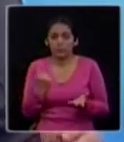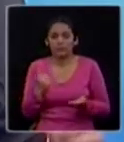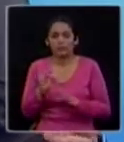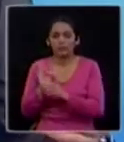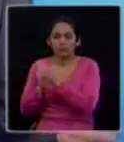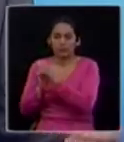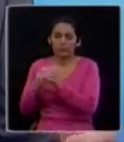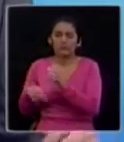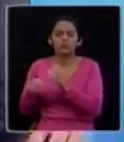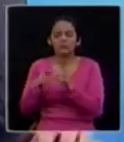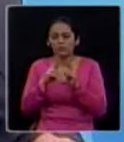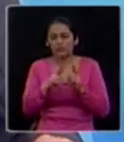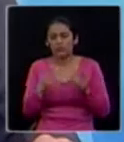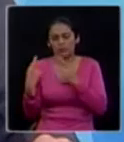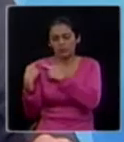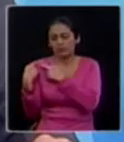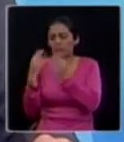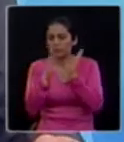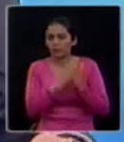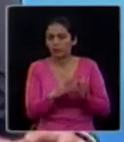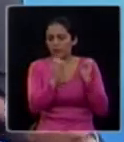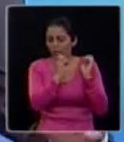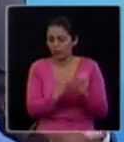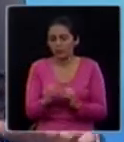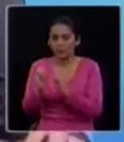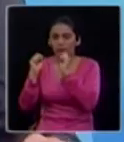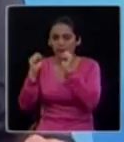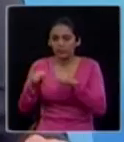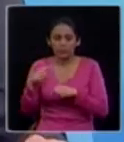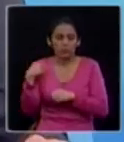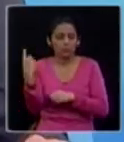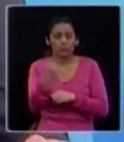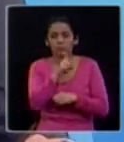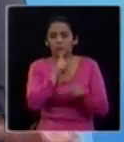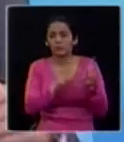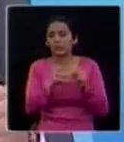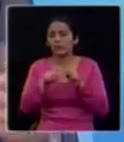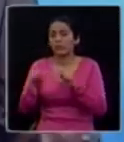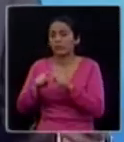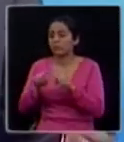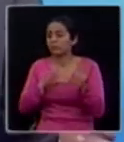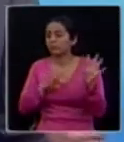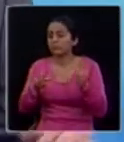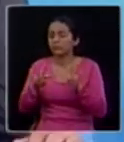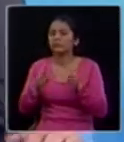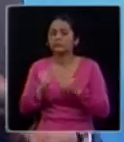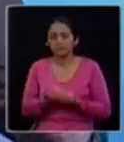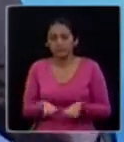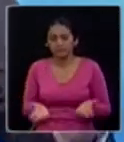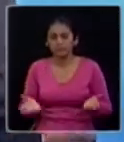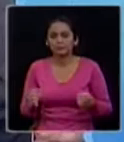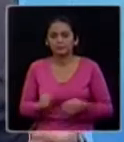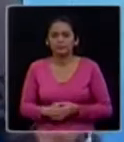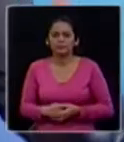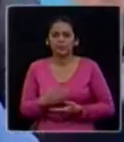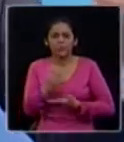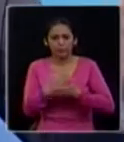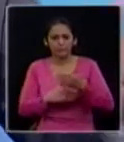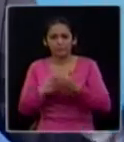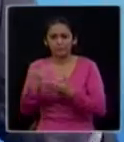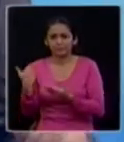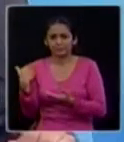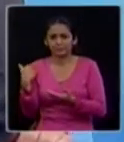porque esto transparenta transparenta cada una de nuestras actividades. Esto lo vamos a explicar, está toda la documentación.